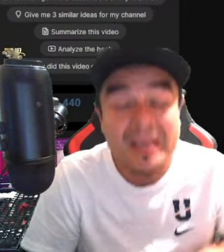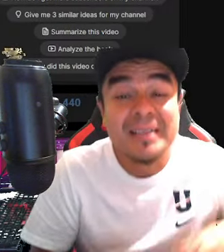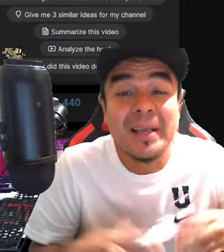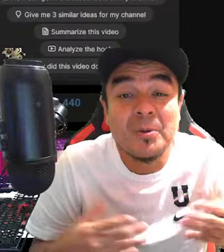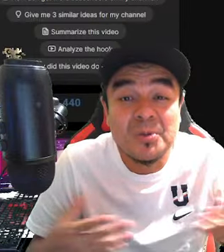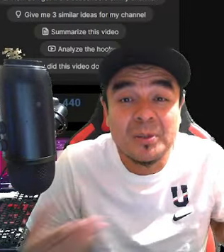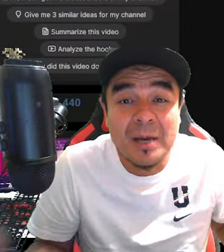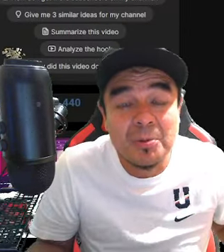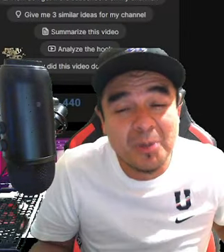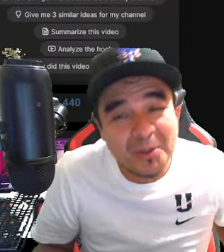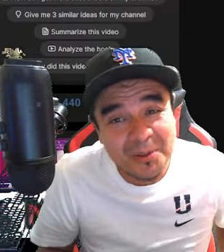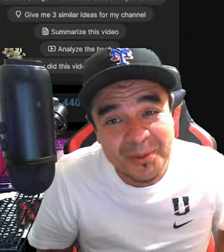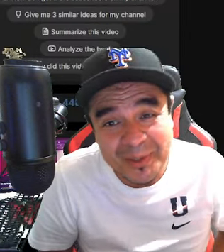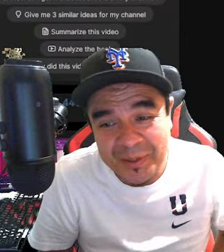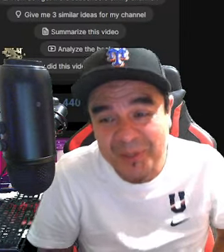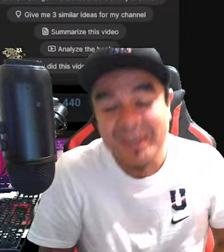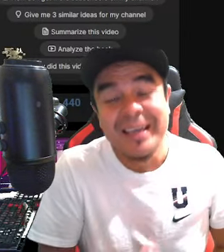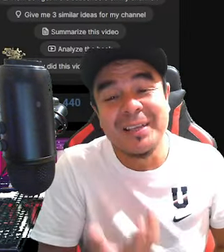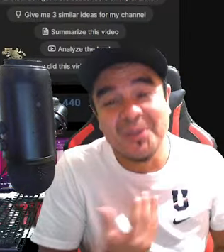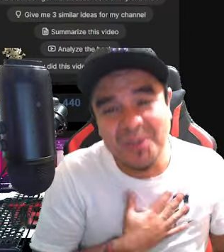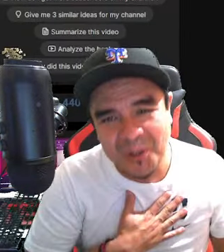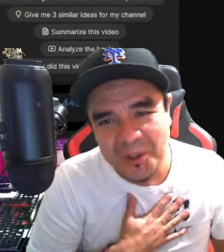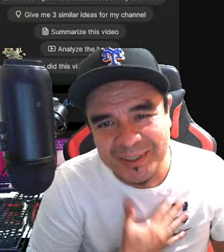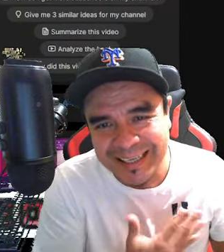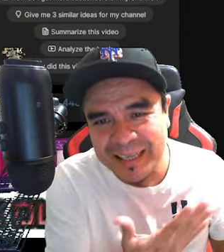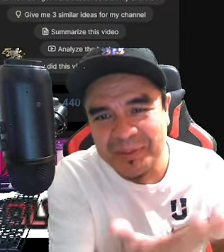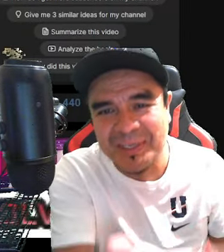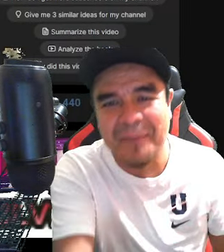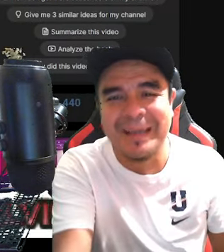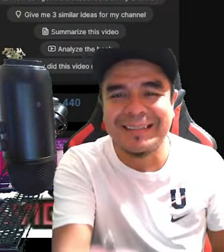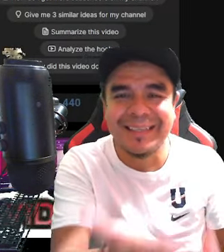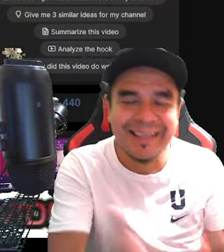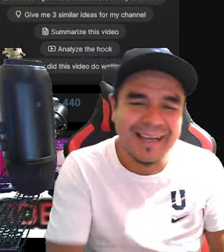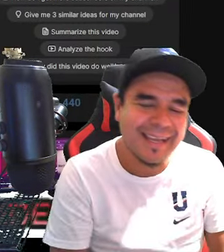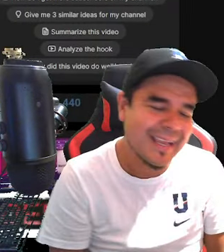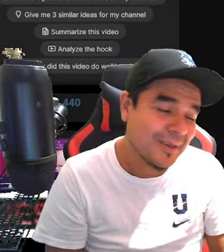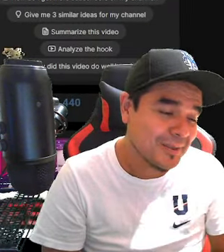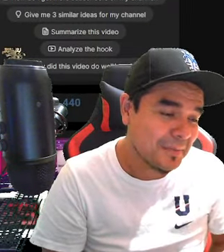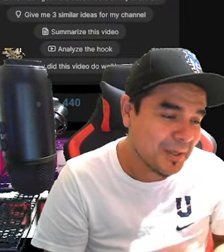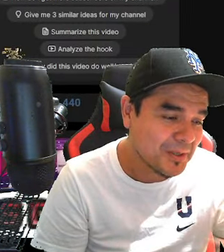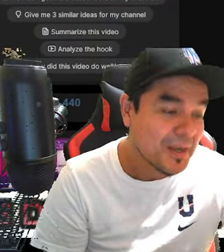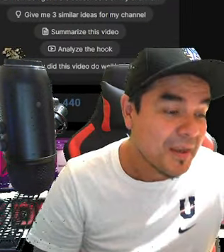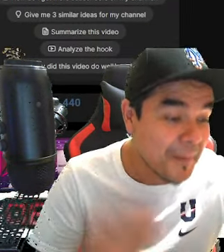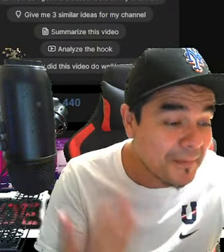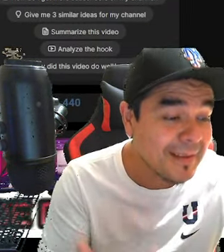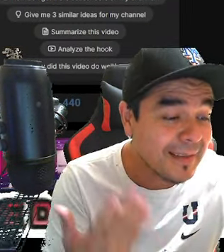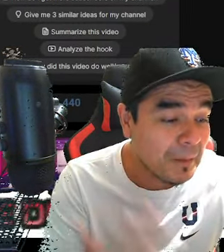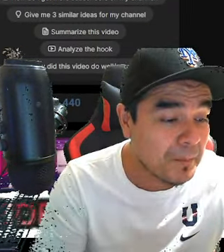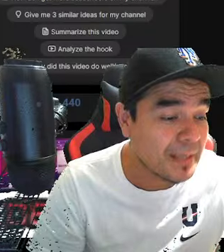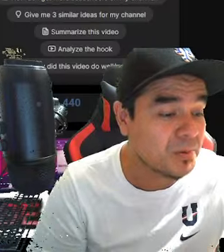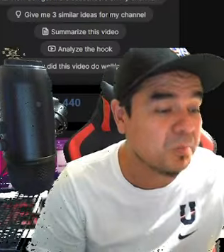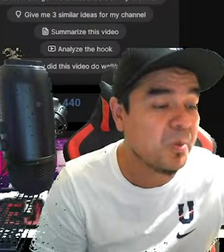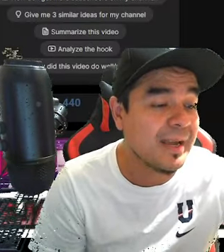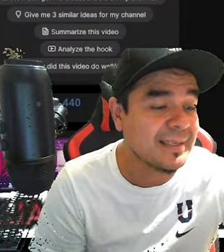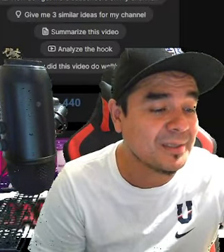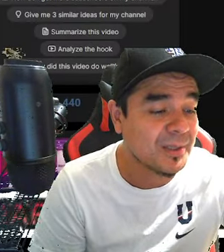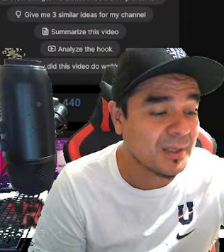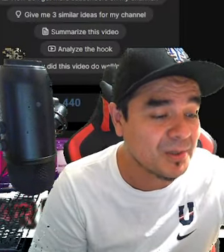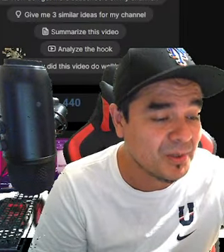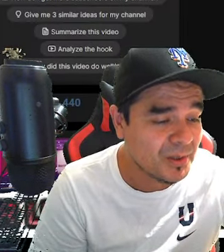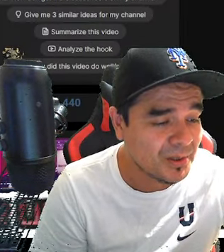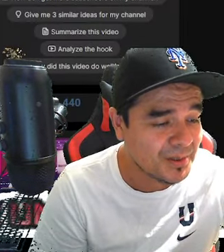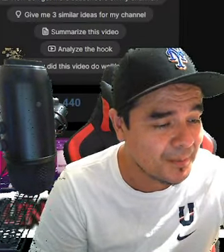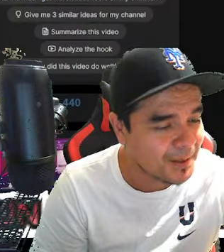amigos, según son autónomos, amigos, y nosotros los tenemos que mantener a ellos, amigos, viven del presupuesto